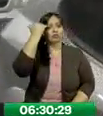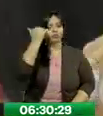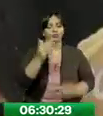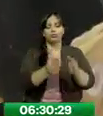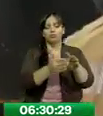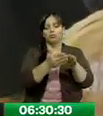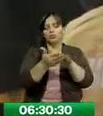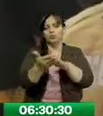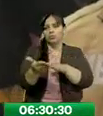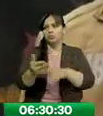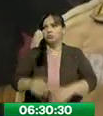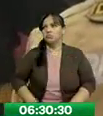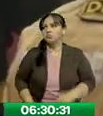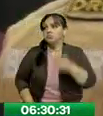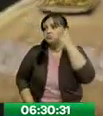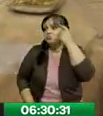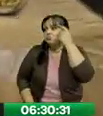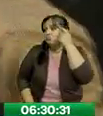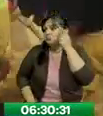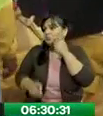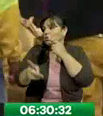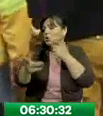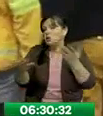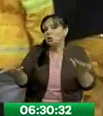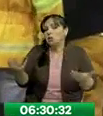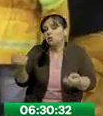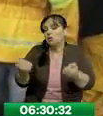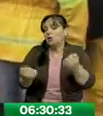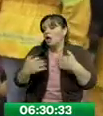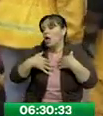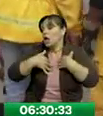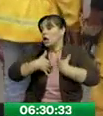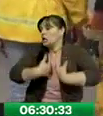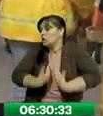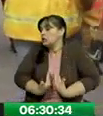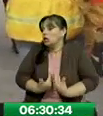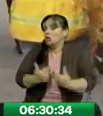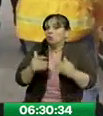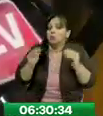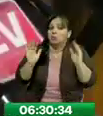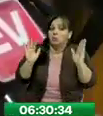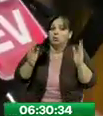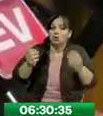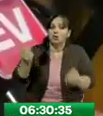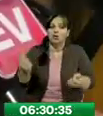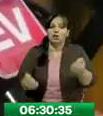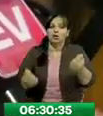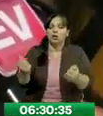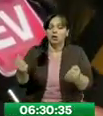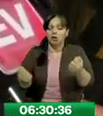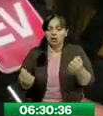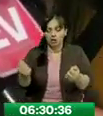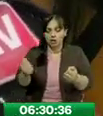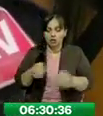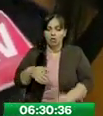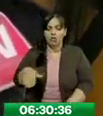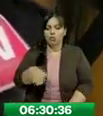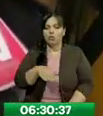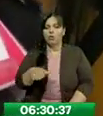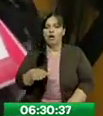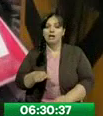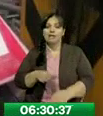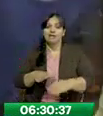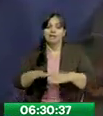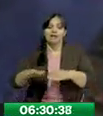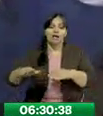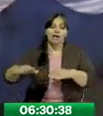quedado dormidos, cansancio, fatiga y todo. Se ha utilizado máquinas hidráulicas para poder retirar en compañía con los cuerpos